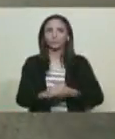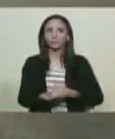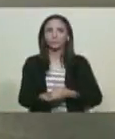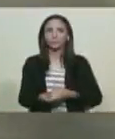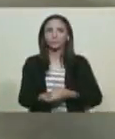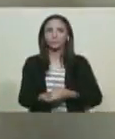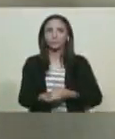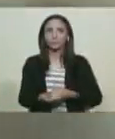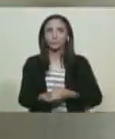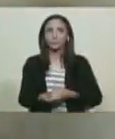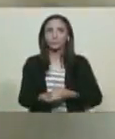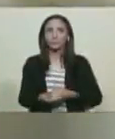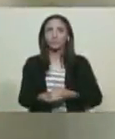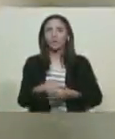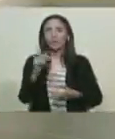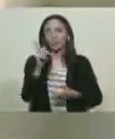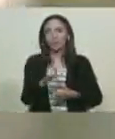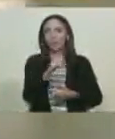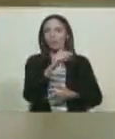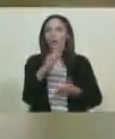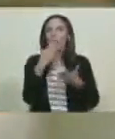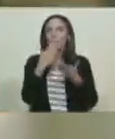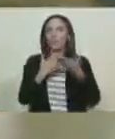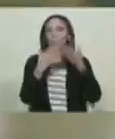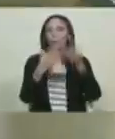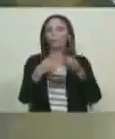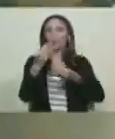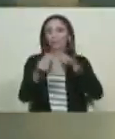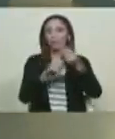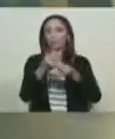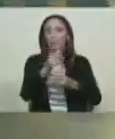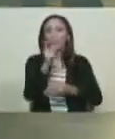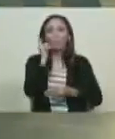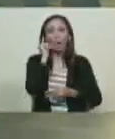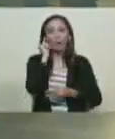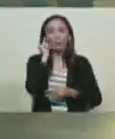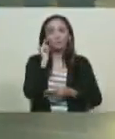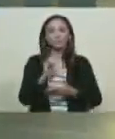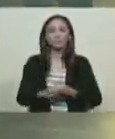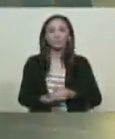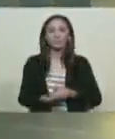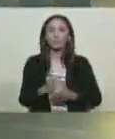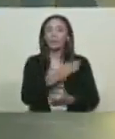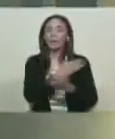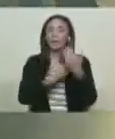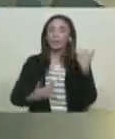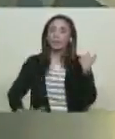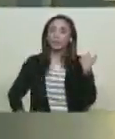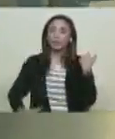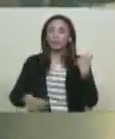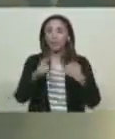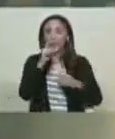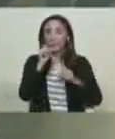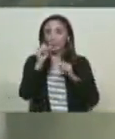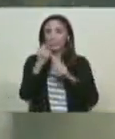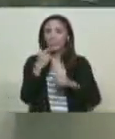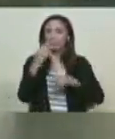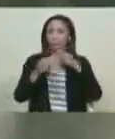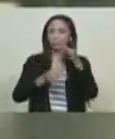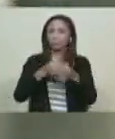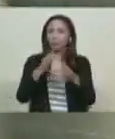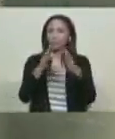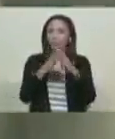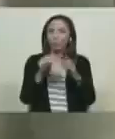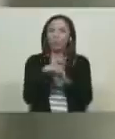hecho una de las trabajadoras durante este encuentro. El presidente Nicolás Maduro ha dicho que independizar